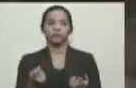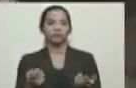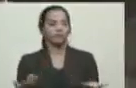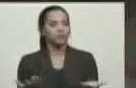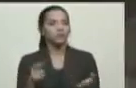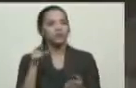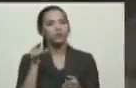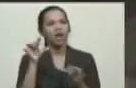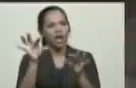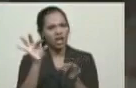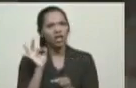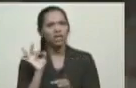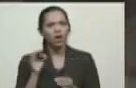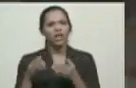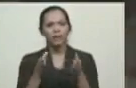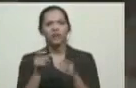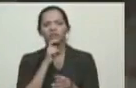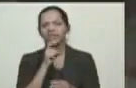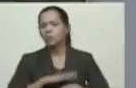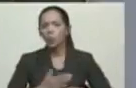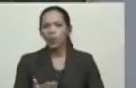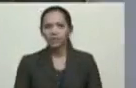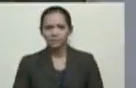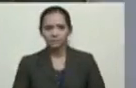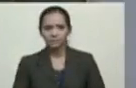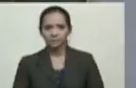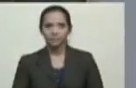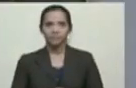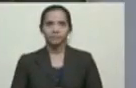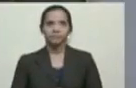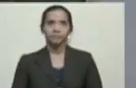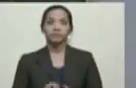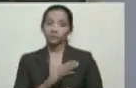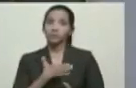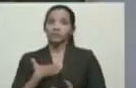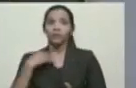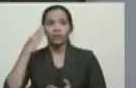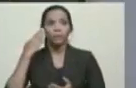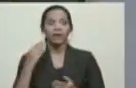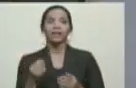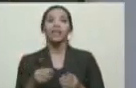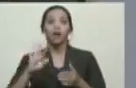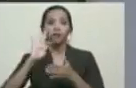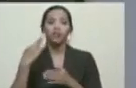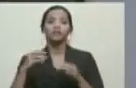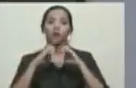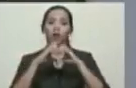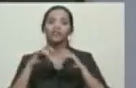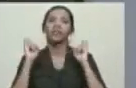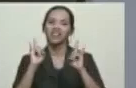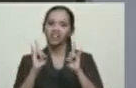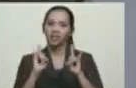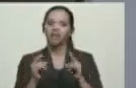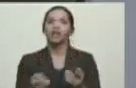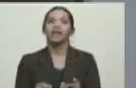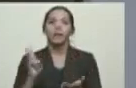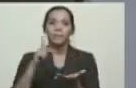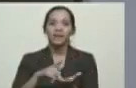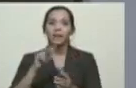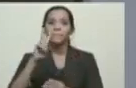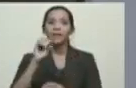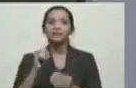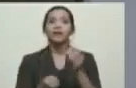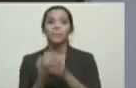tú has elegido el camino difícil. ¿Por qué? Bueno, quiero que sepas que la Fundación Corazón Rockero sale el 20 de mayo